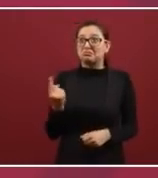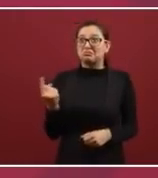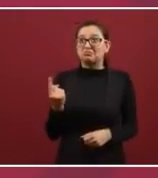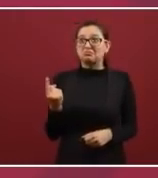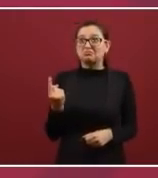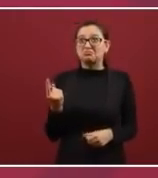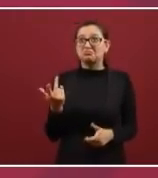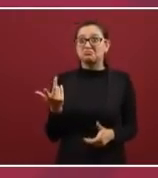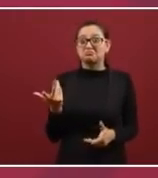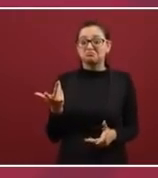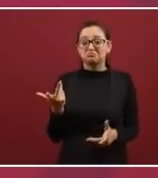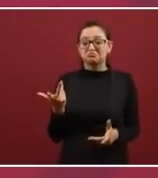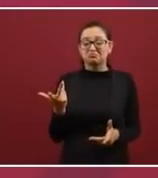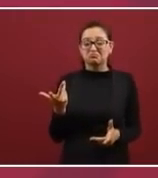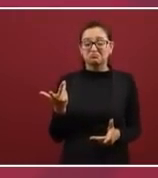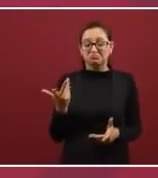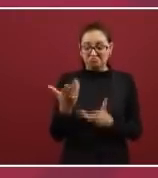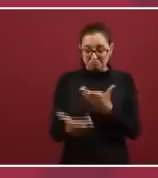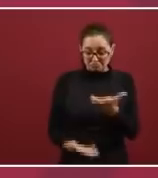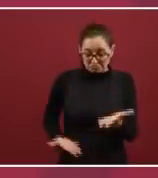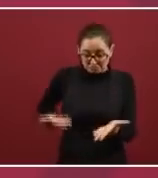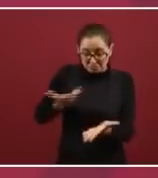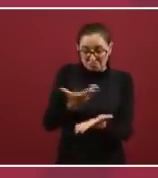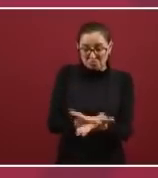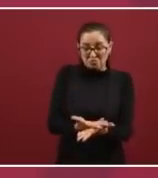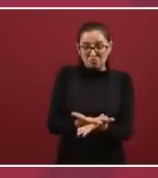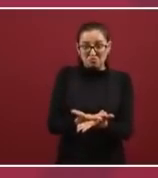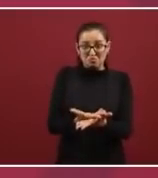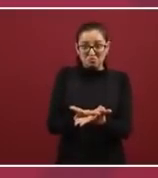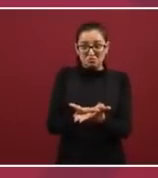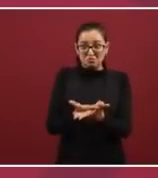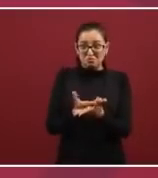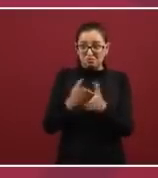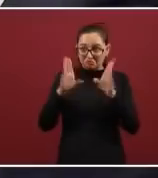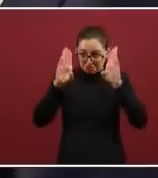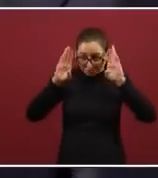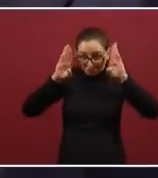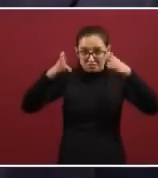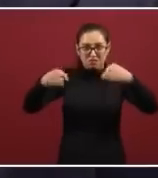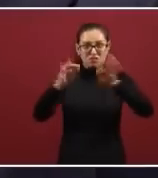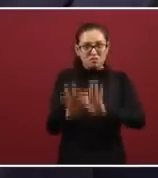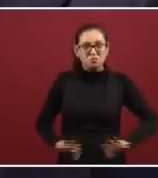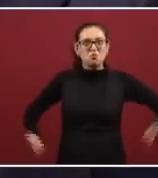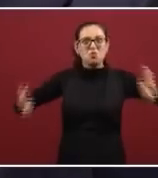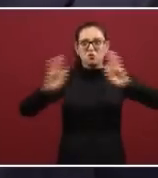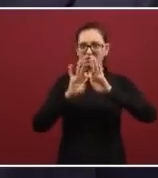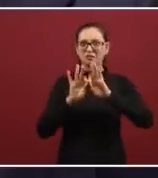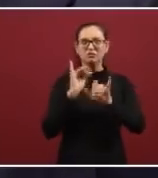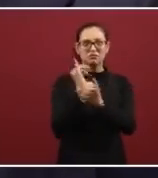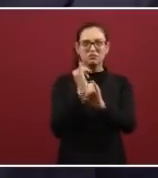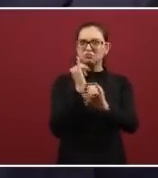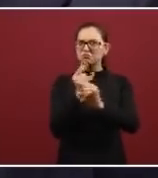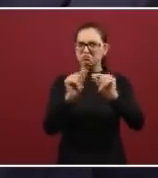se planteó este tema como algo central,